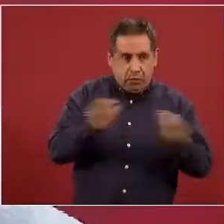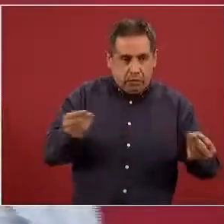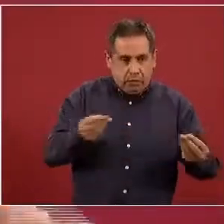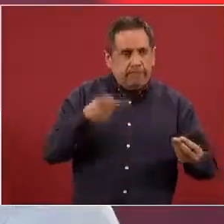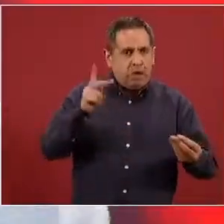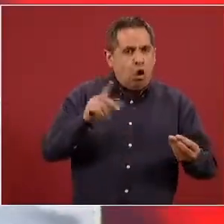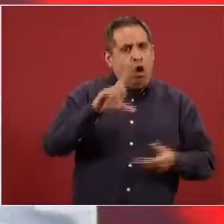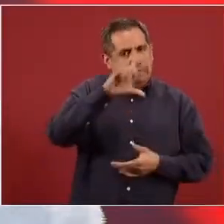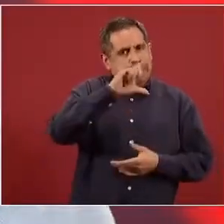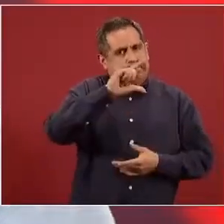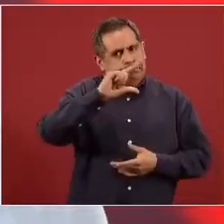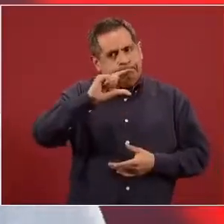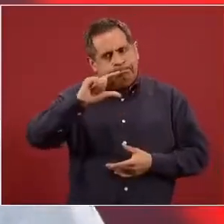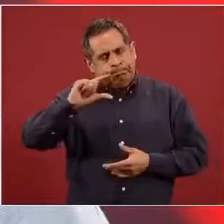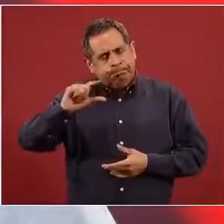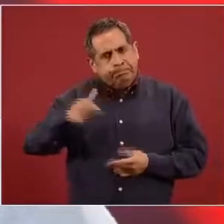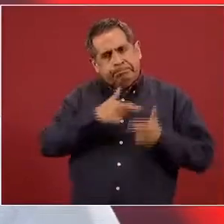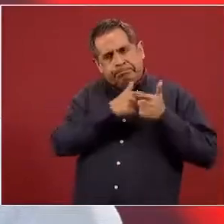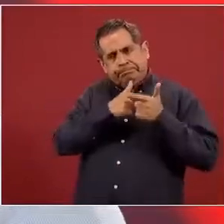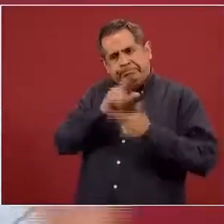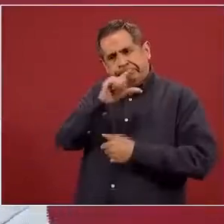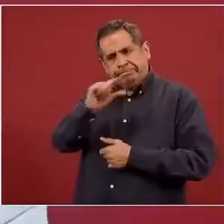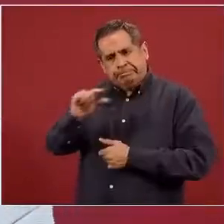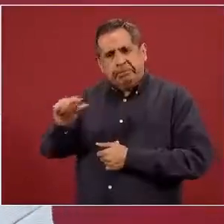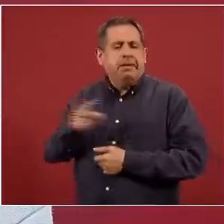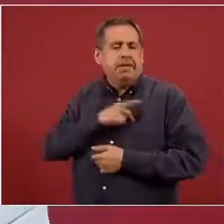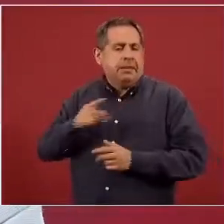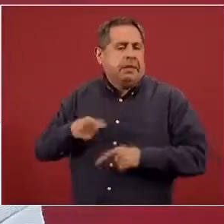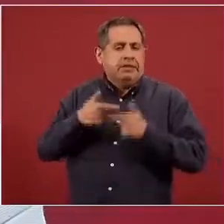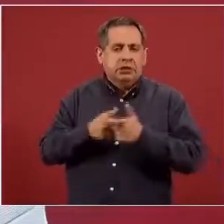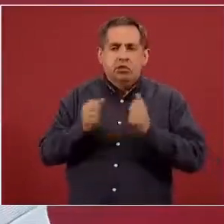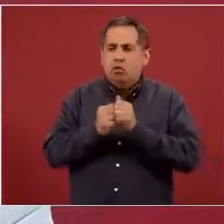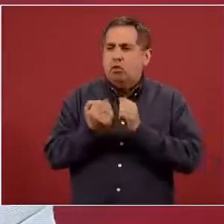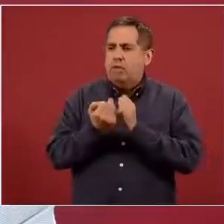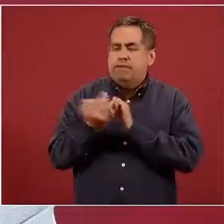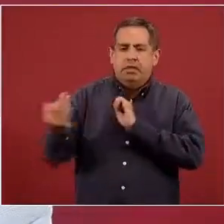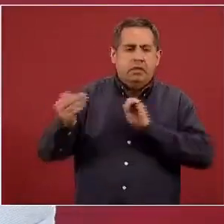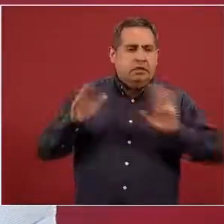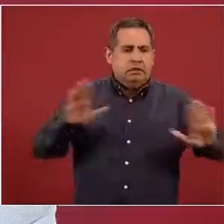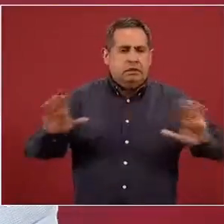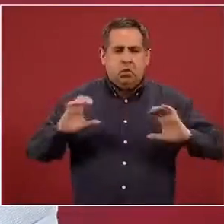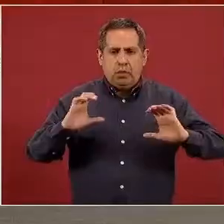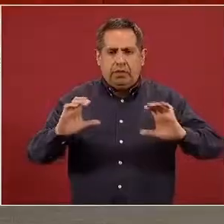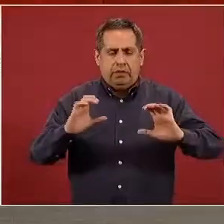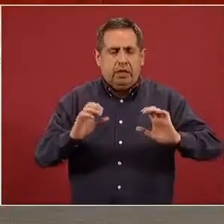un cambio sostenido a la baja y debemos seguir manteniendo las medidas de precaución,